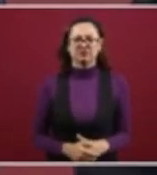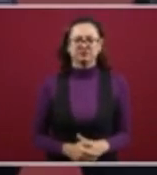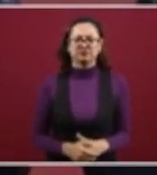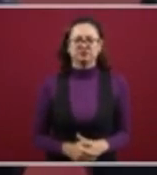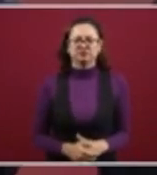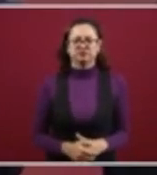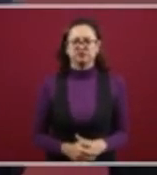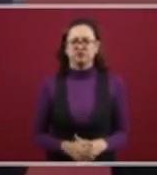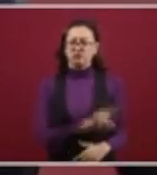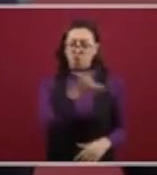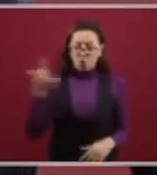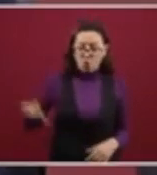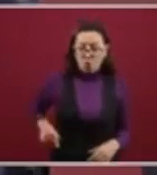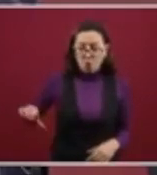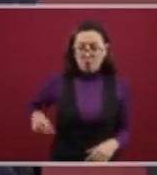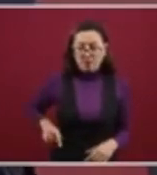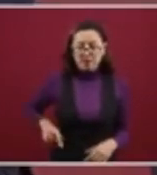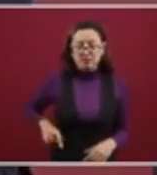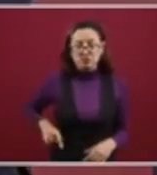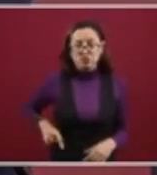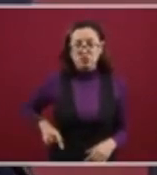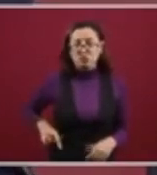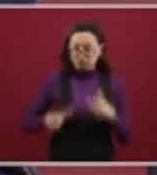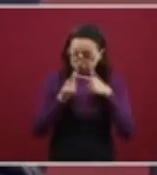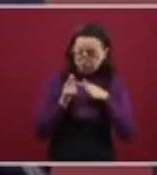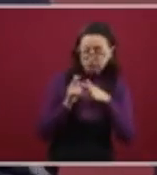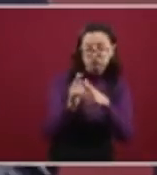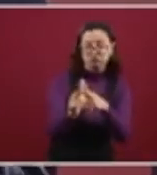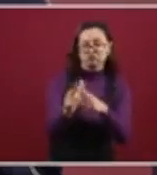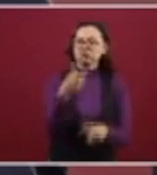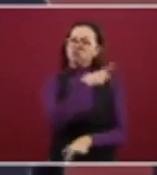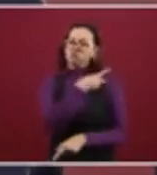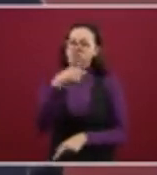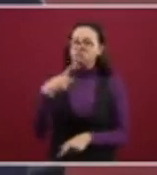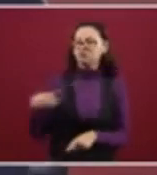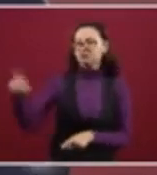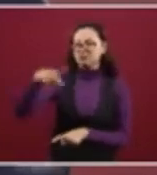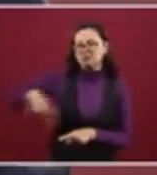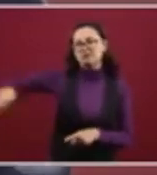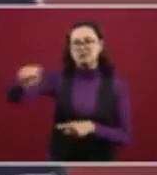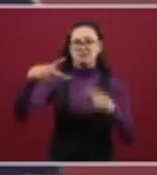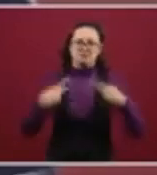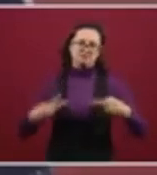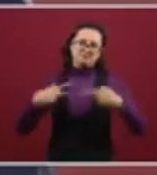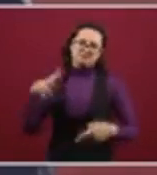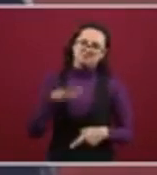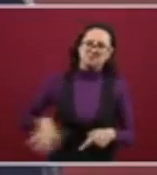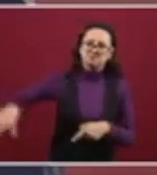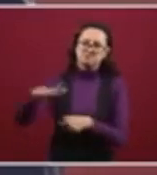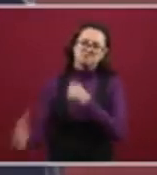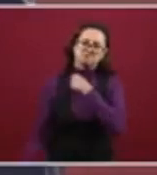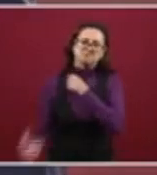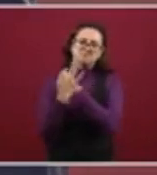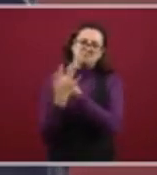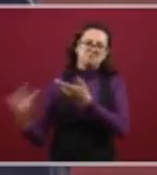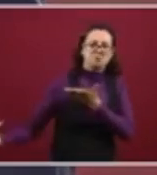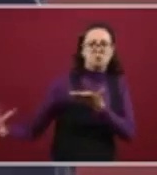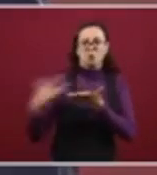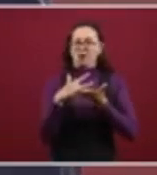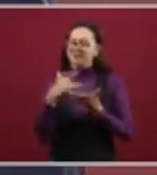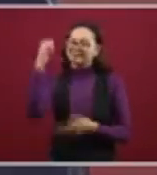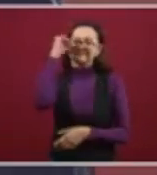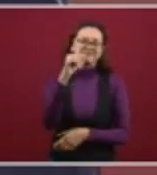El gobierno tiene que tener siempre el apoyo, el respaldo del pueblo,